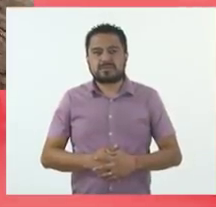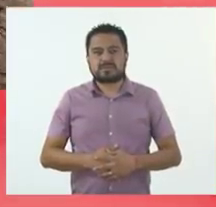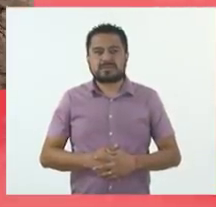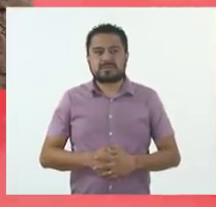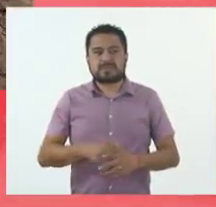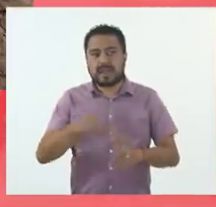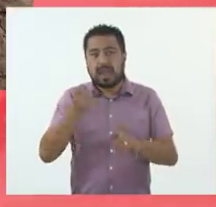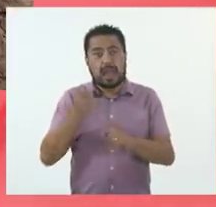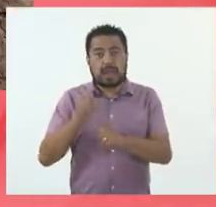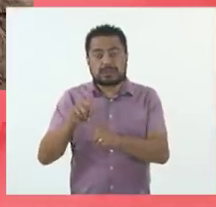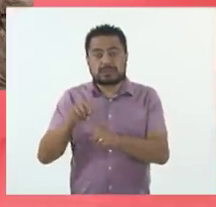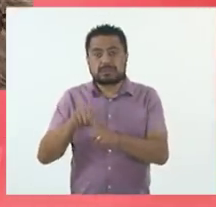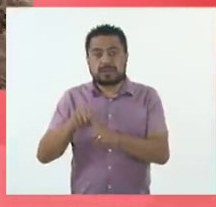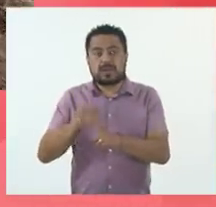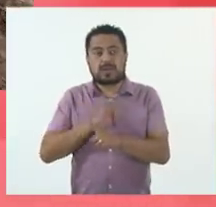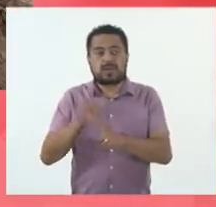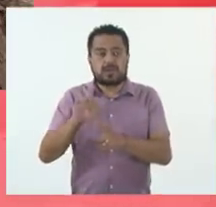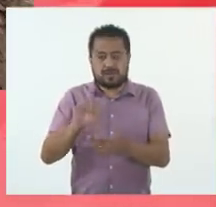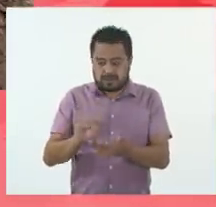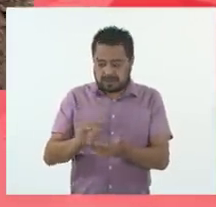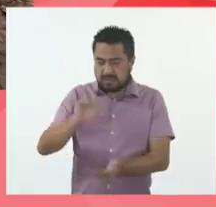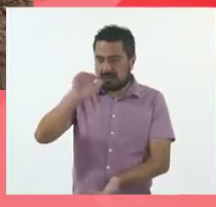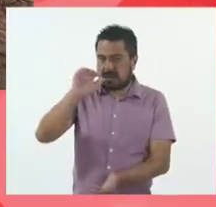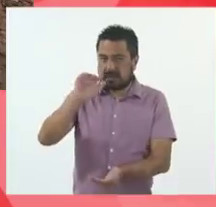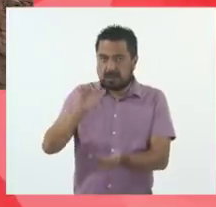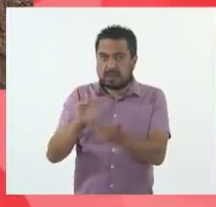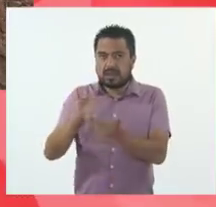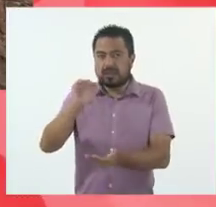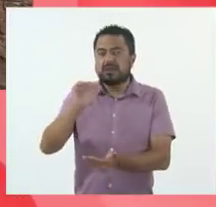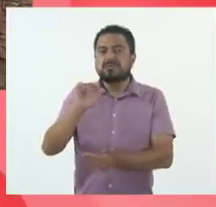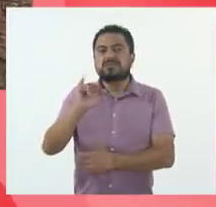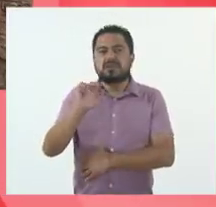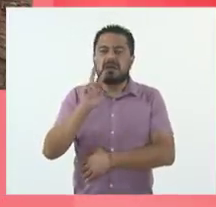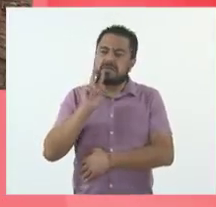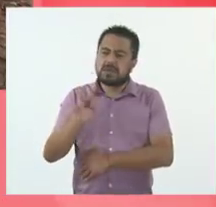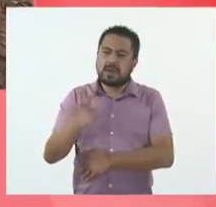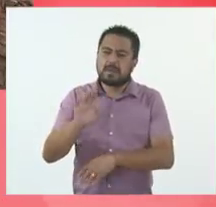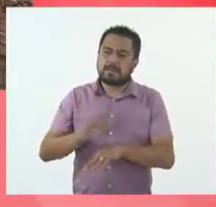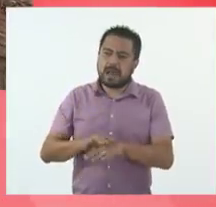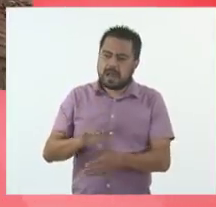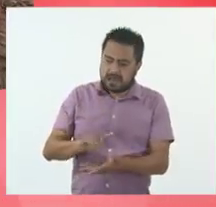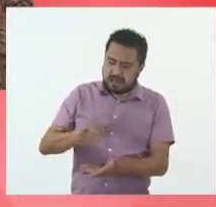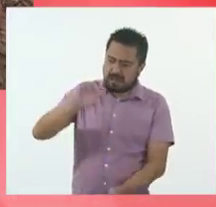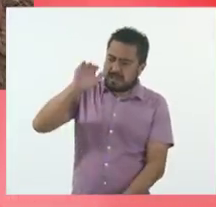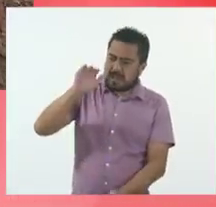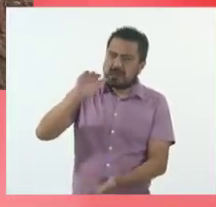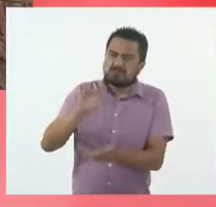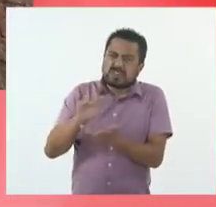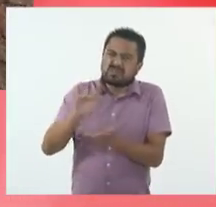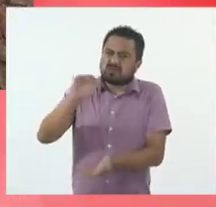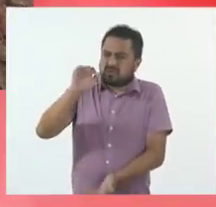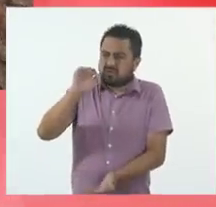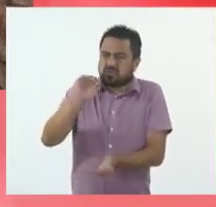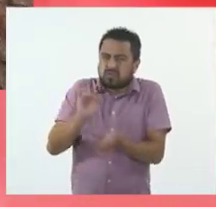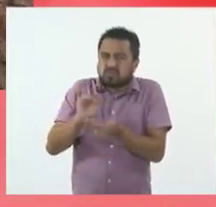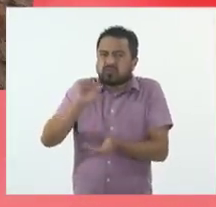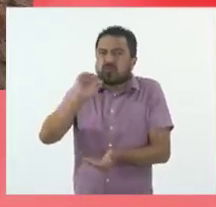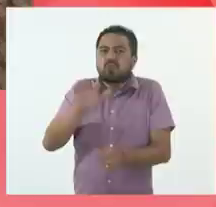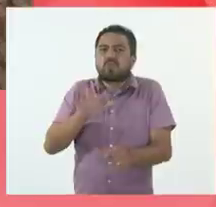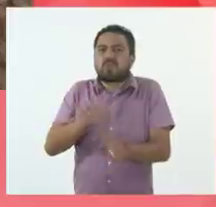Y de esta manera medimos la altura de nuestra muñeca. Sí, para que veamos qué tan grande la queremos, o más chiquita o más